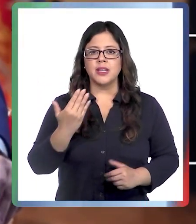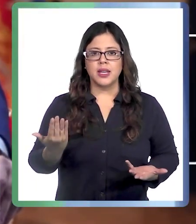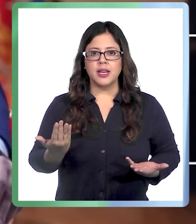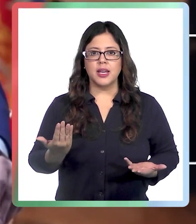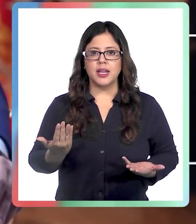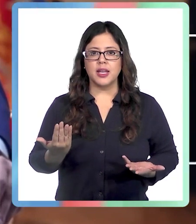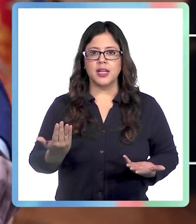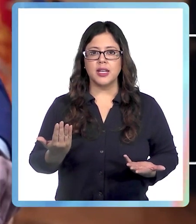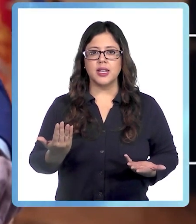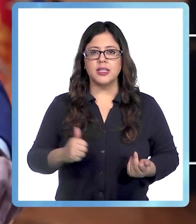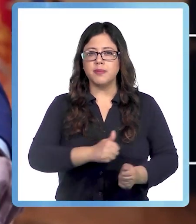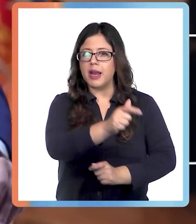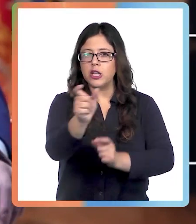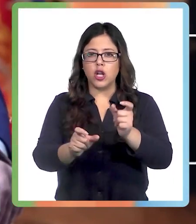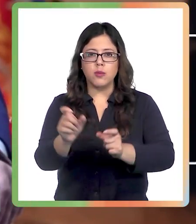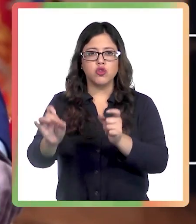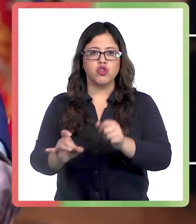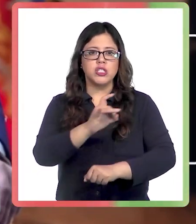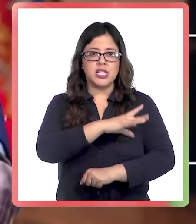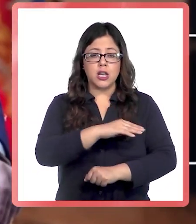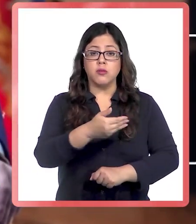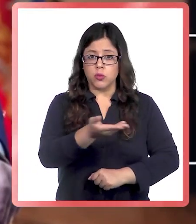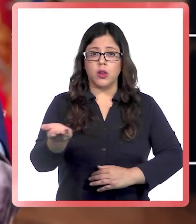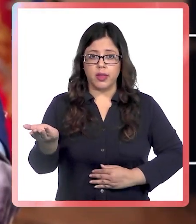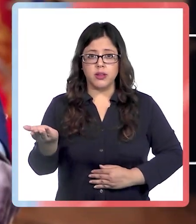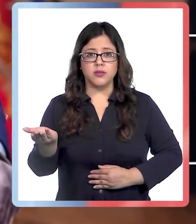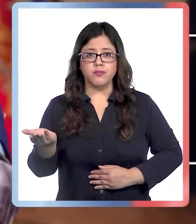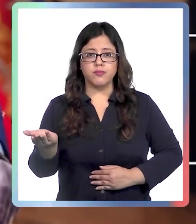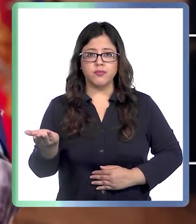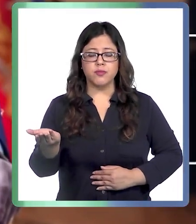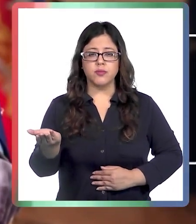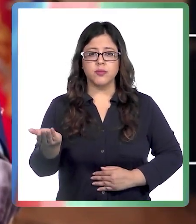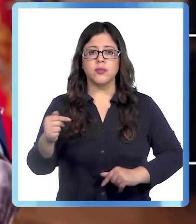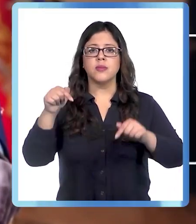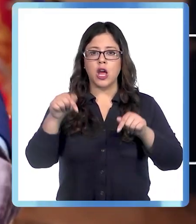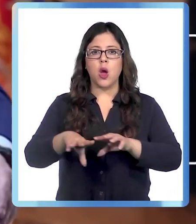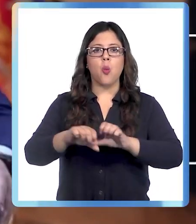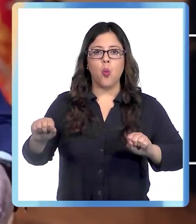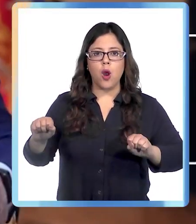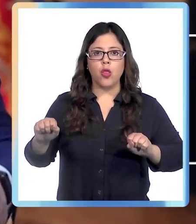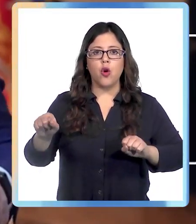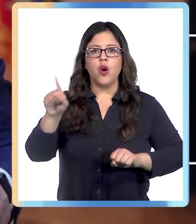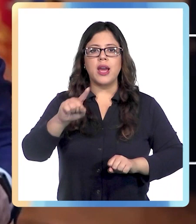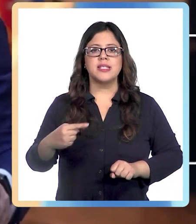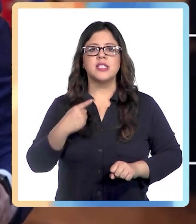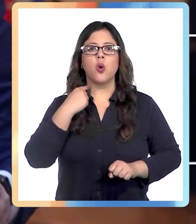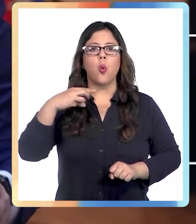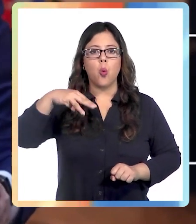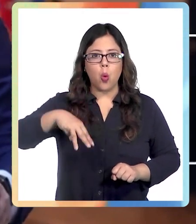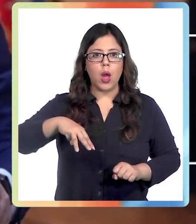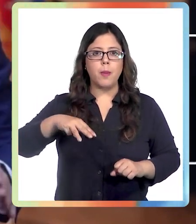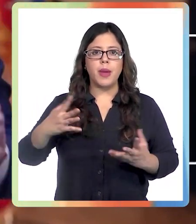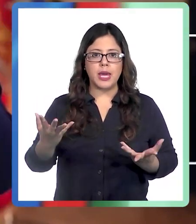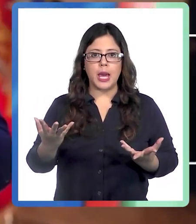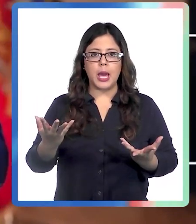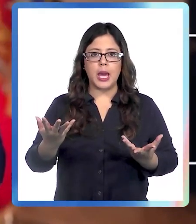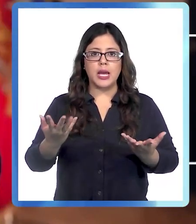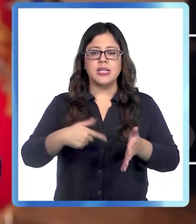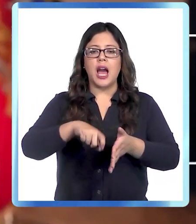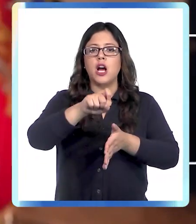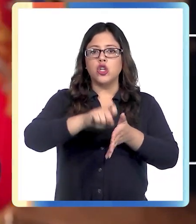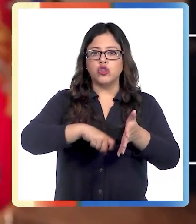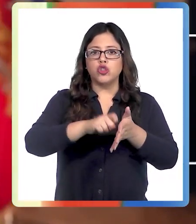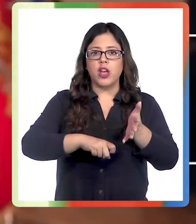consecuencia de todos los chilenos y chilenas, de ustedes, ha llegado a un acuerdo con SQM para construir